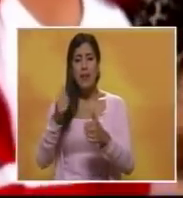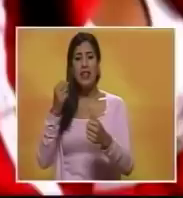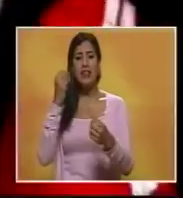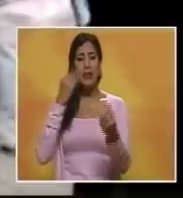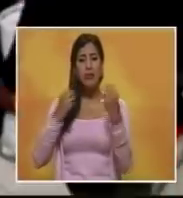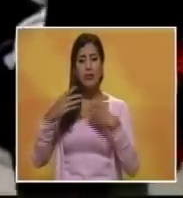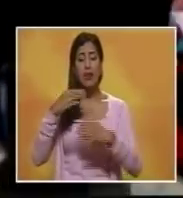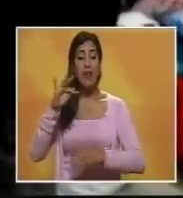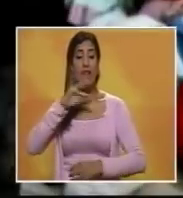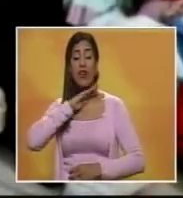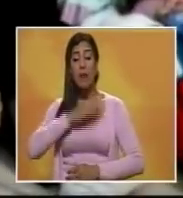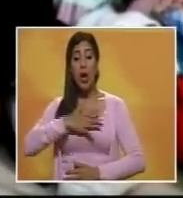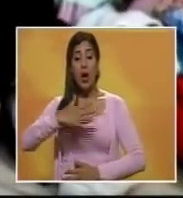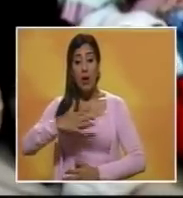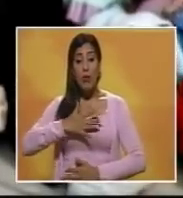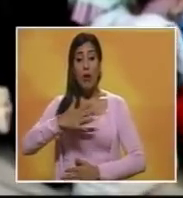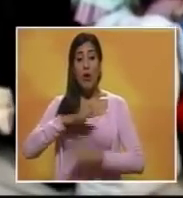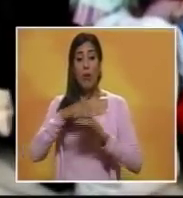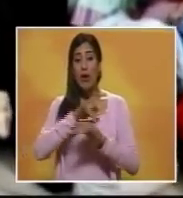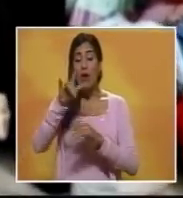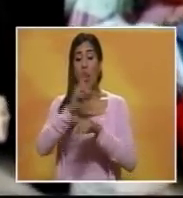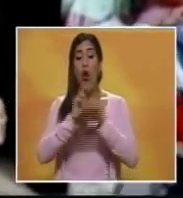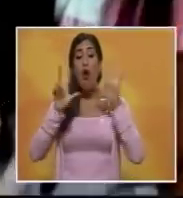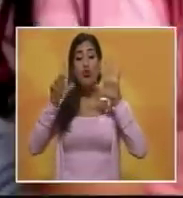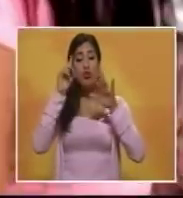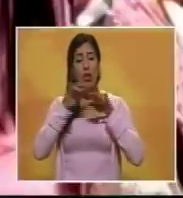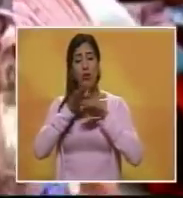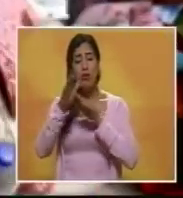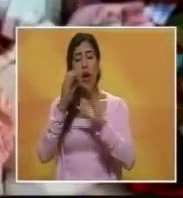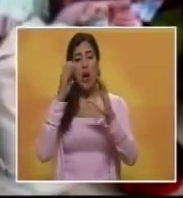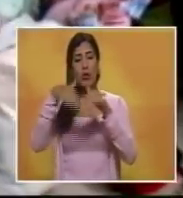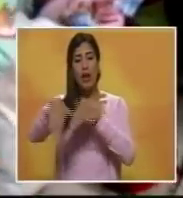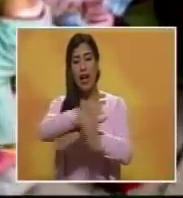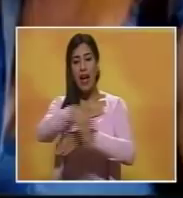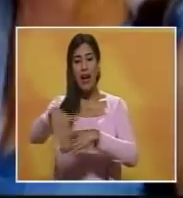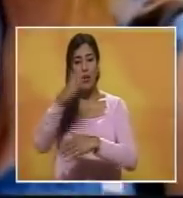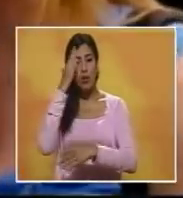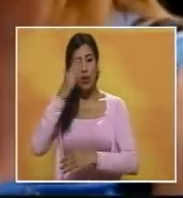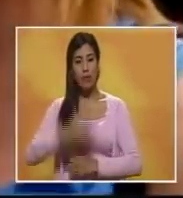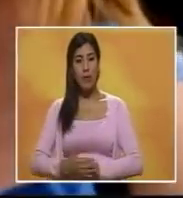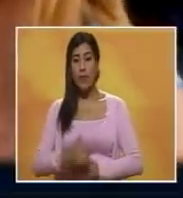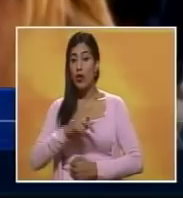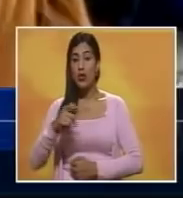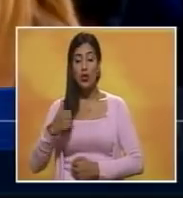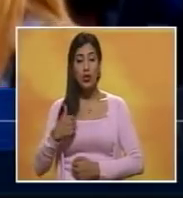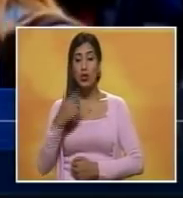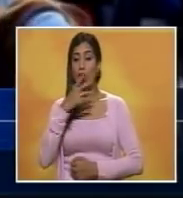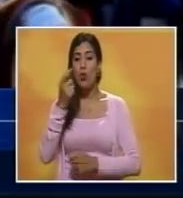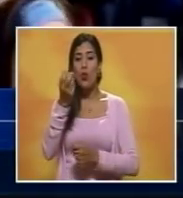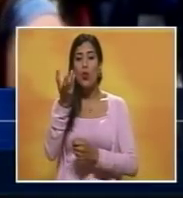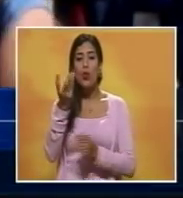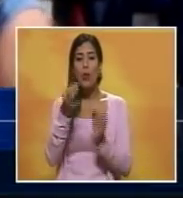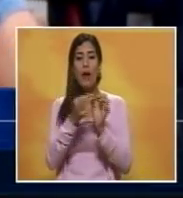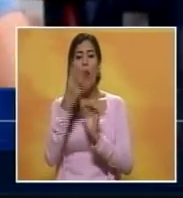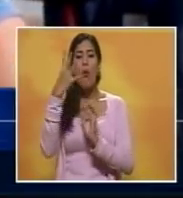contraer enfermedades respiratorias tras viajar 8 días y dormir en la intemperie. Nos anotaron y nos dan un número